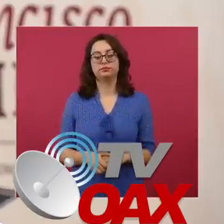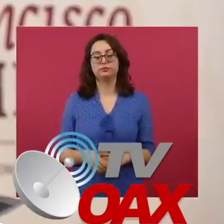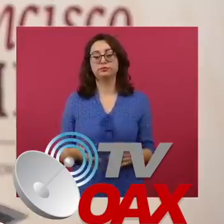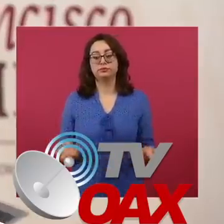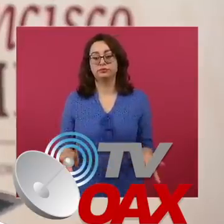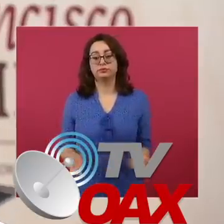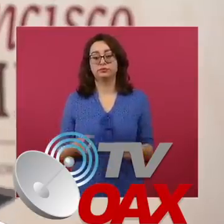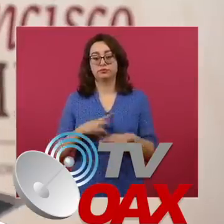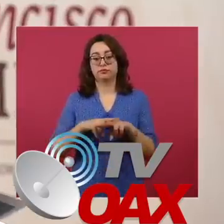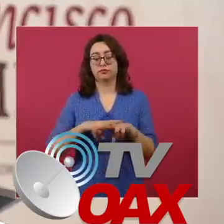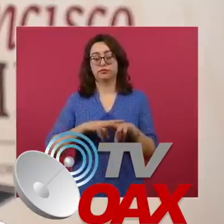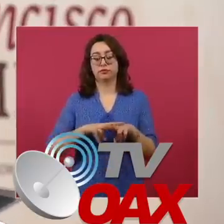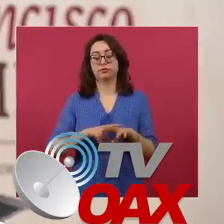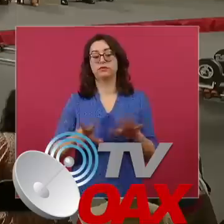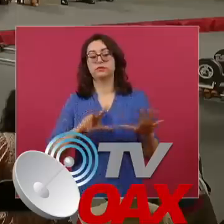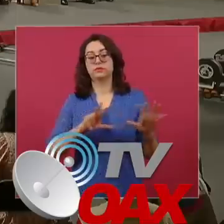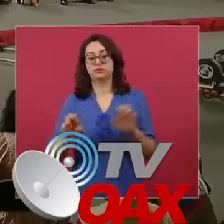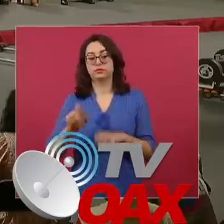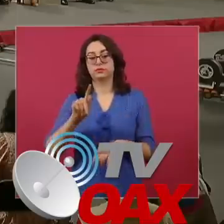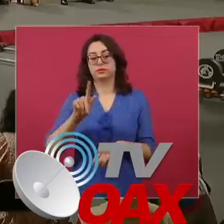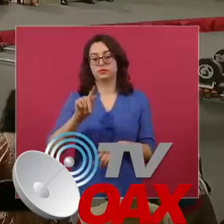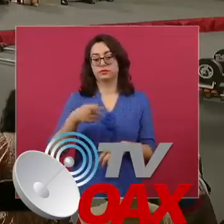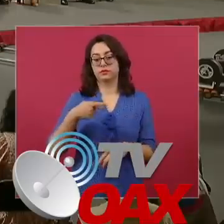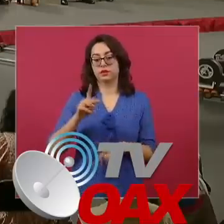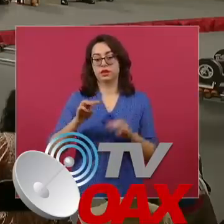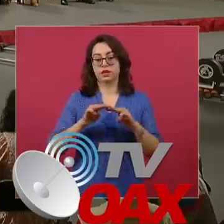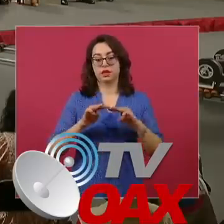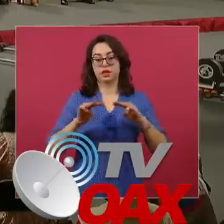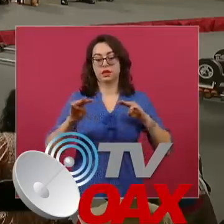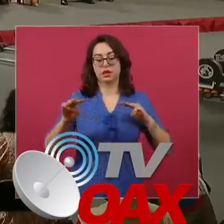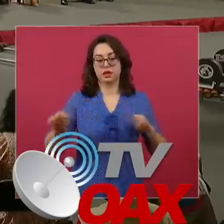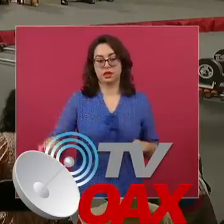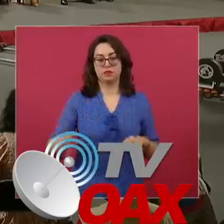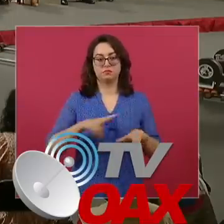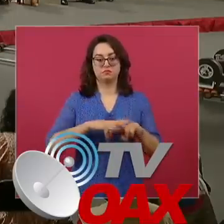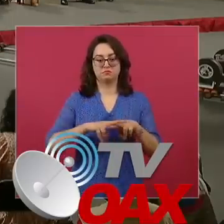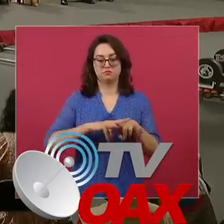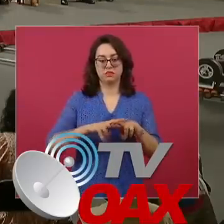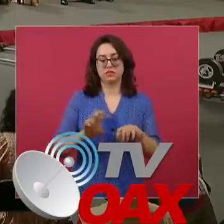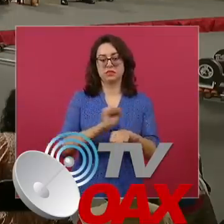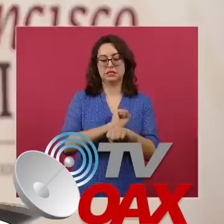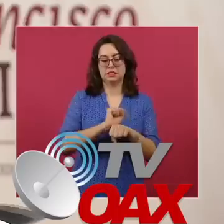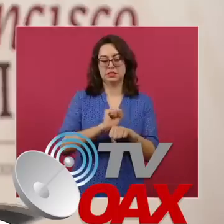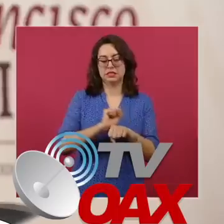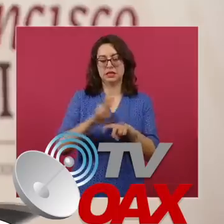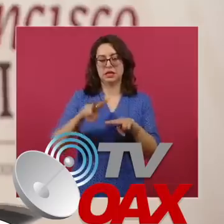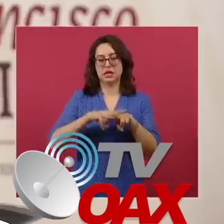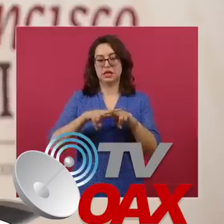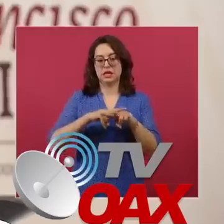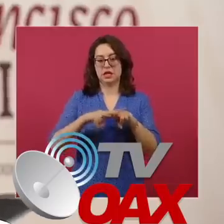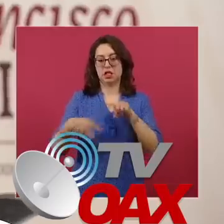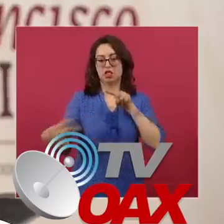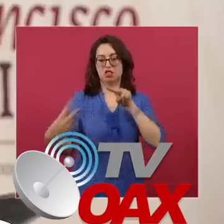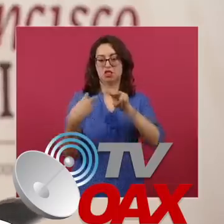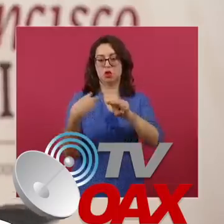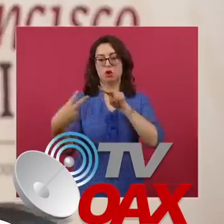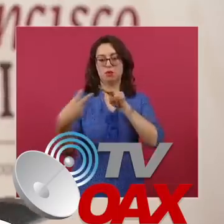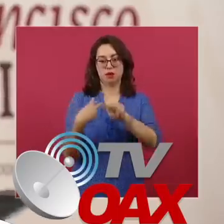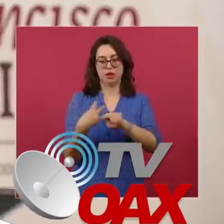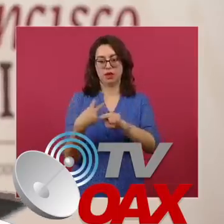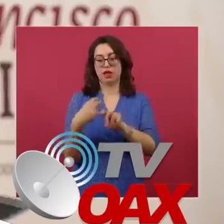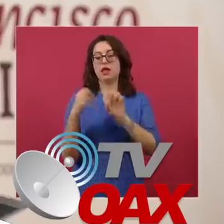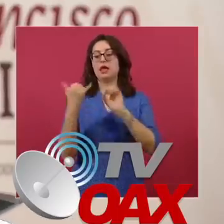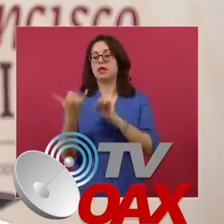se está atendiendo vía férrea por 870 kilómetros entre vía sencilla, vía doble electrificada y laderos. De estos,